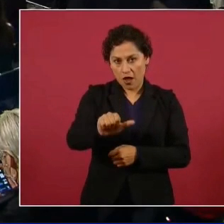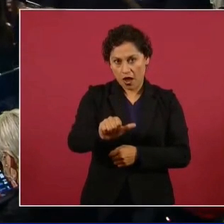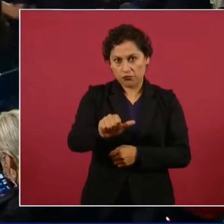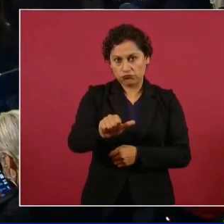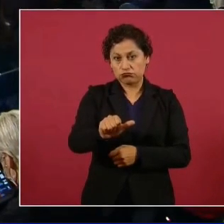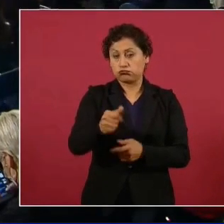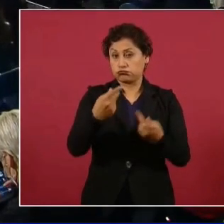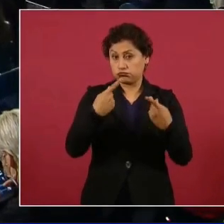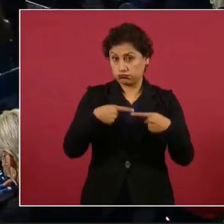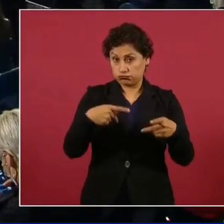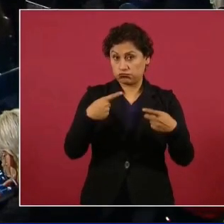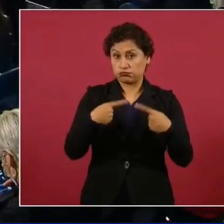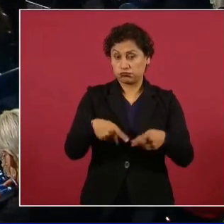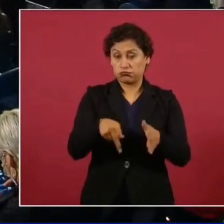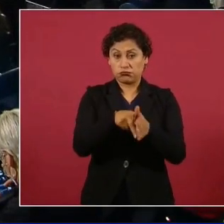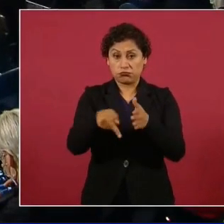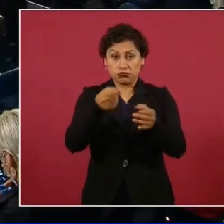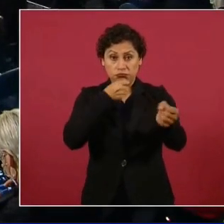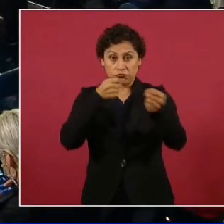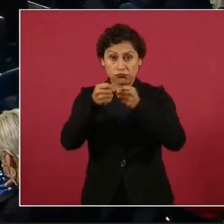los que más hablaban